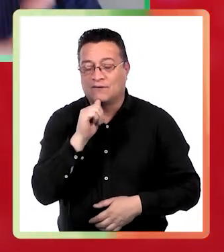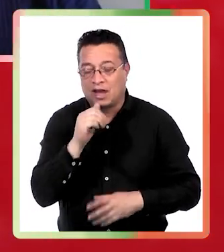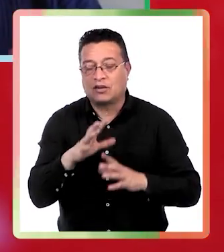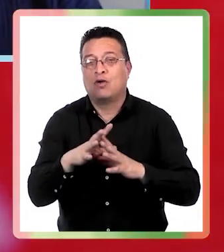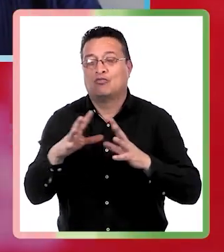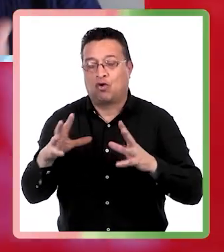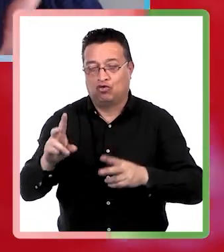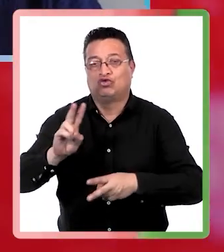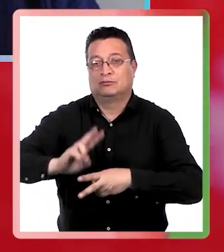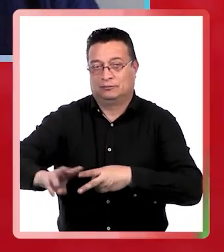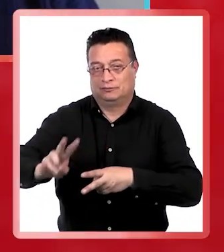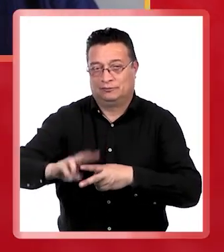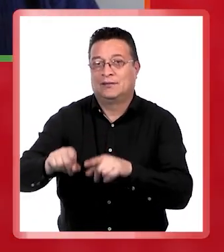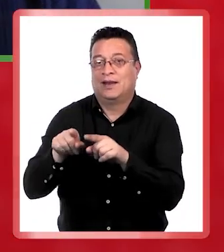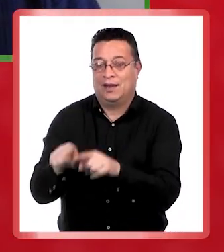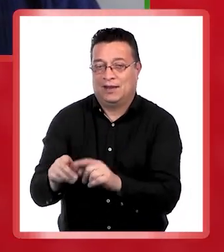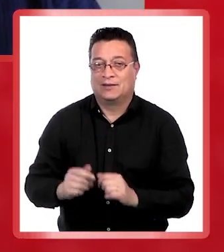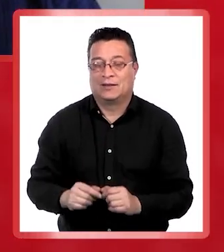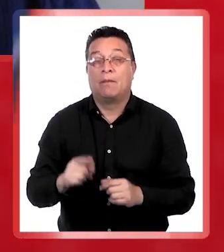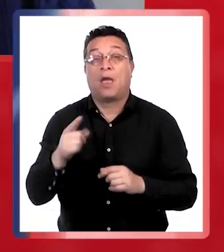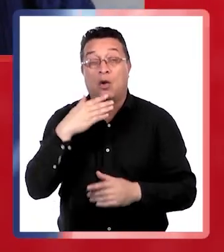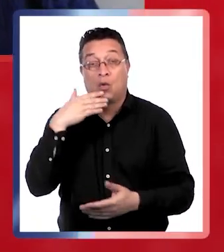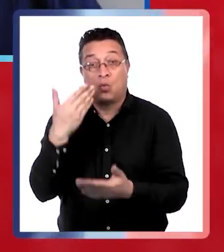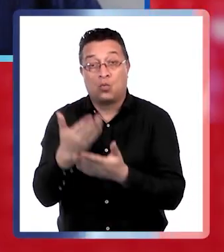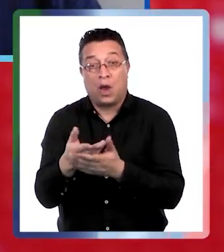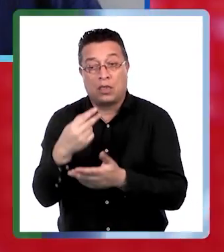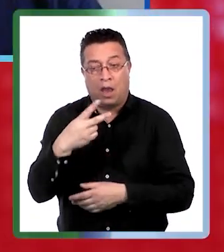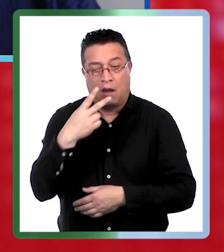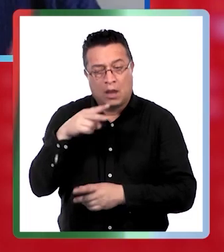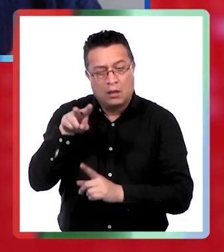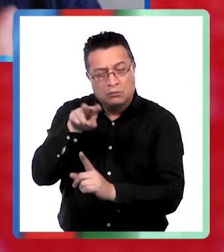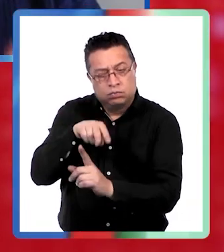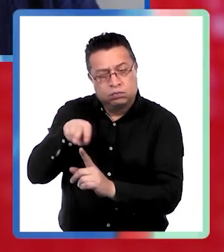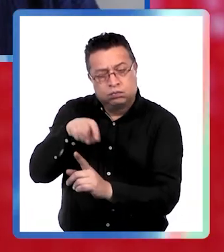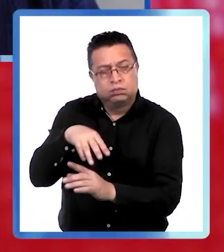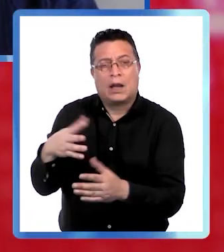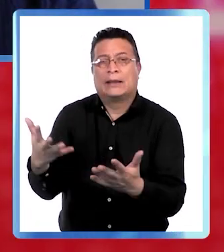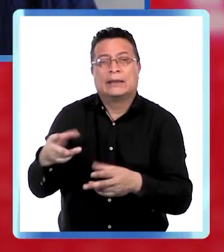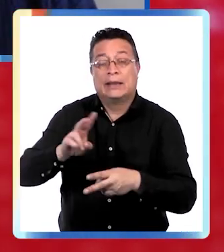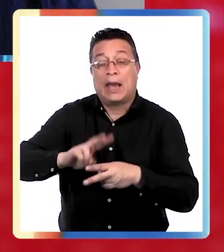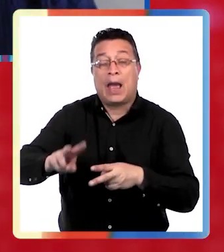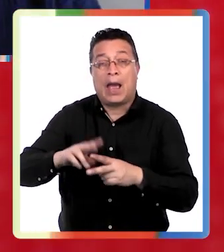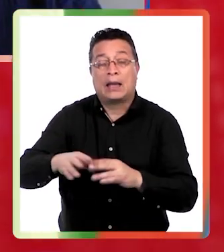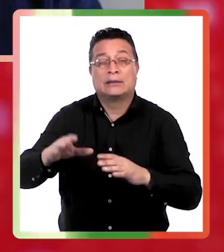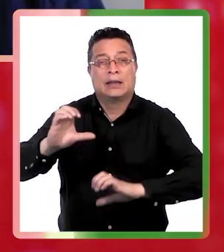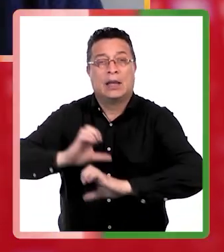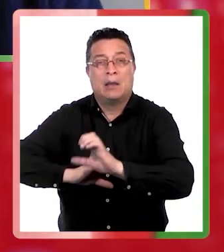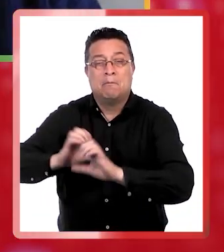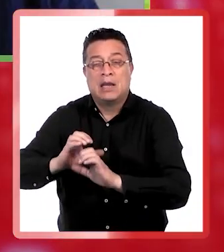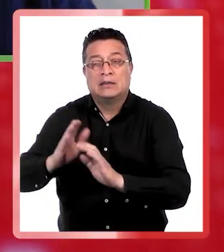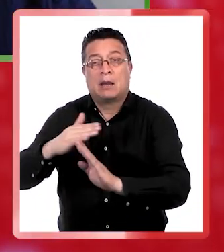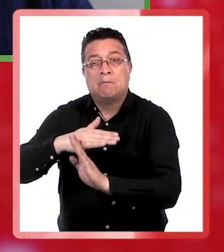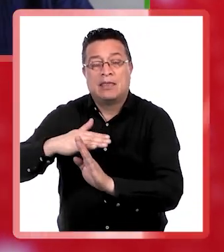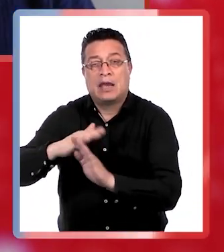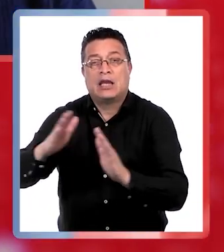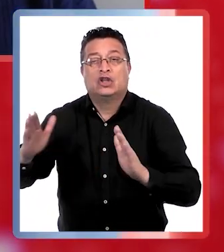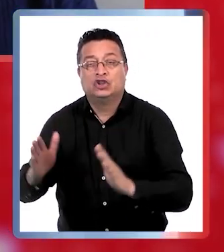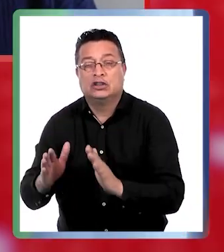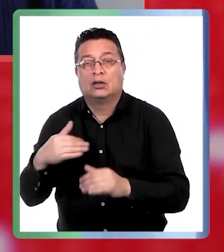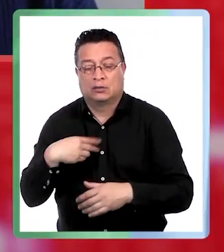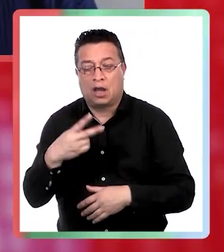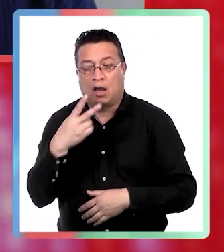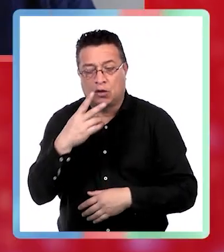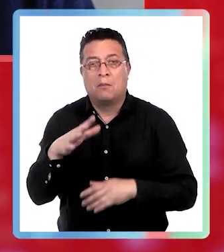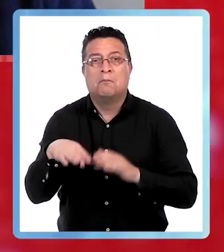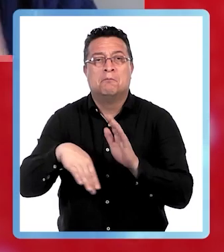todavía queda mucho por hacer. Cuando uno hace un mapeo de qué está haciendo la mediana y la pequeña empresa, la verdad es que